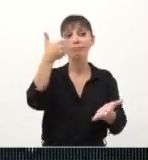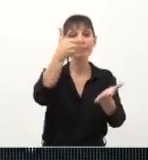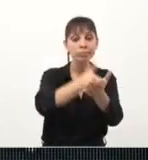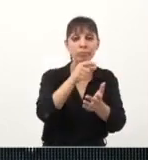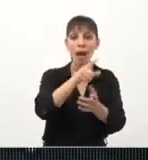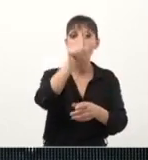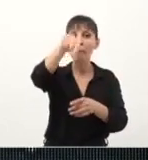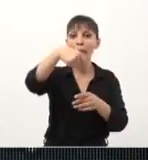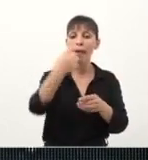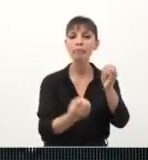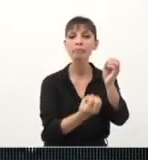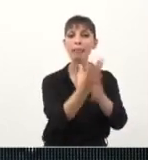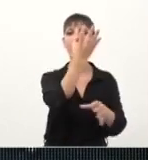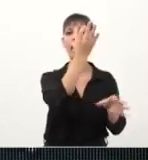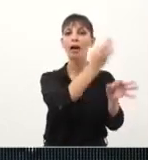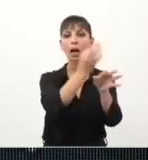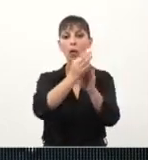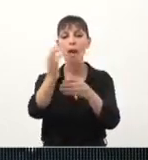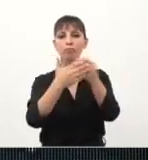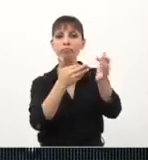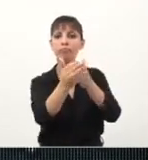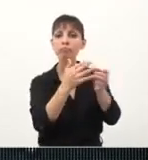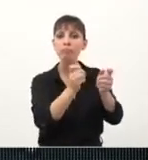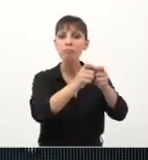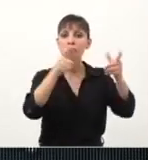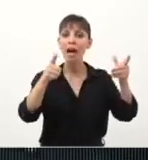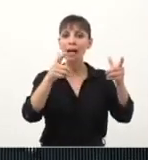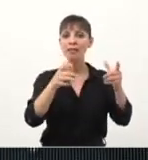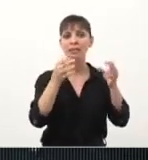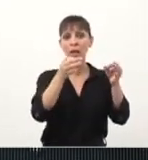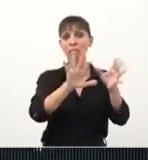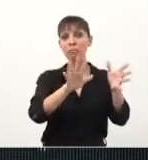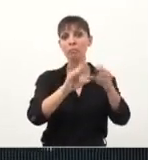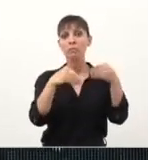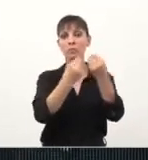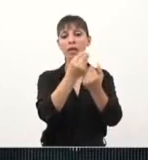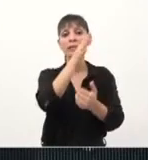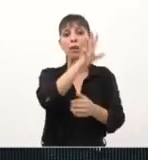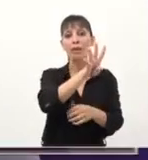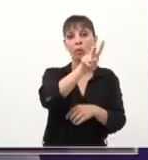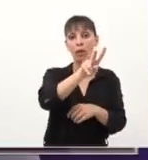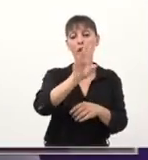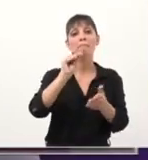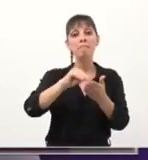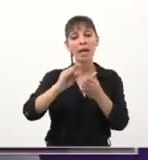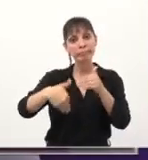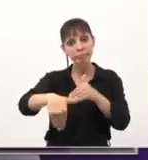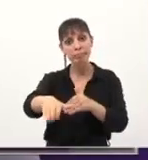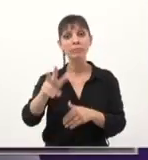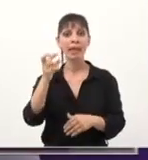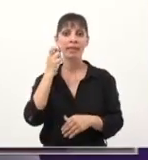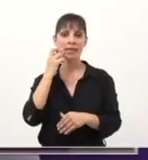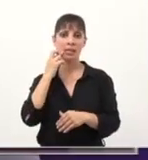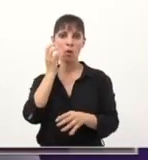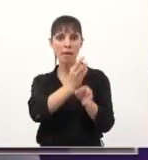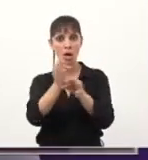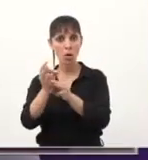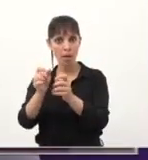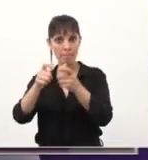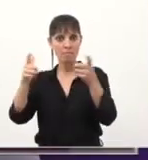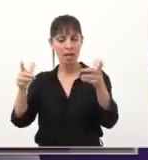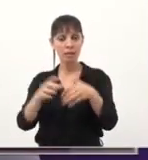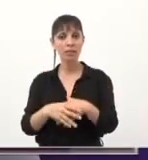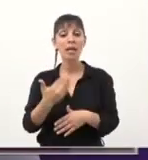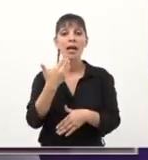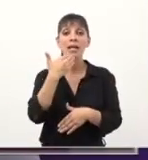construcción de escuelas en la historia. Vamos a llegar a 54, además de las 19 que proponemos para el próximo mandato. Gracias a esta inversión es